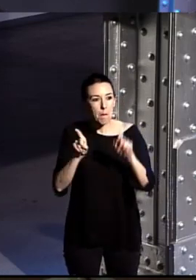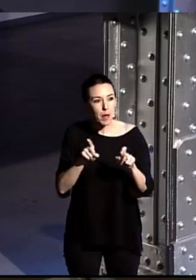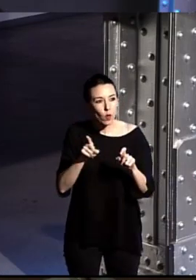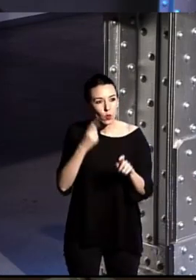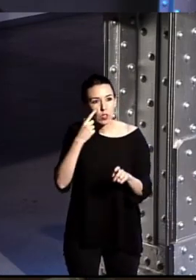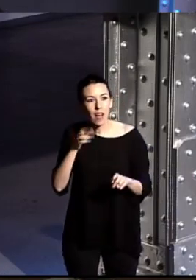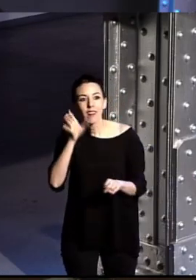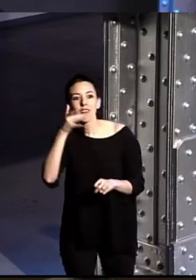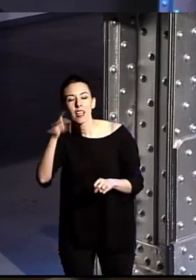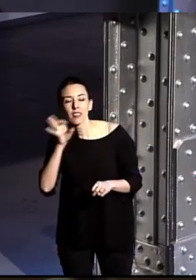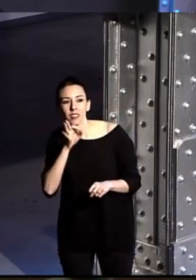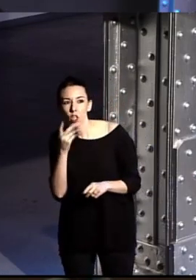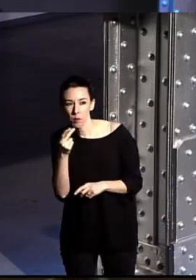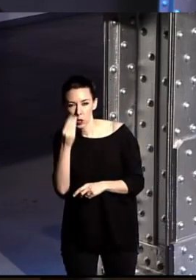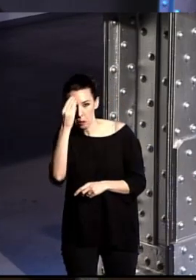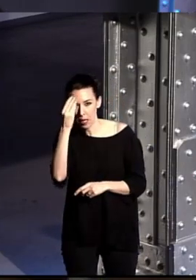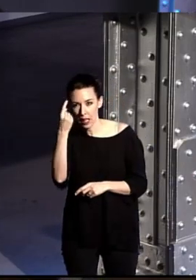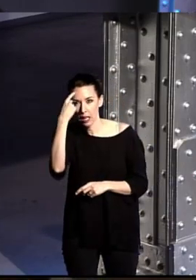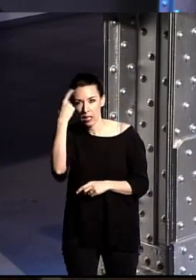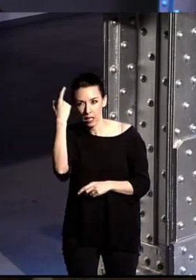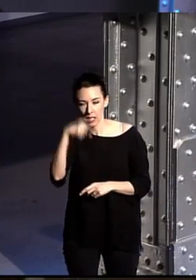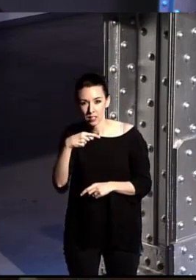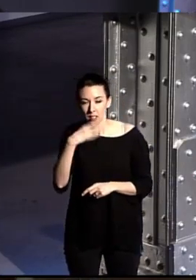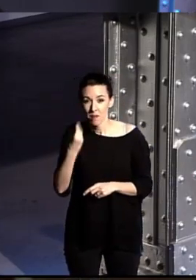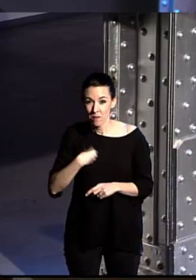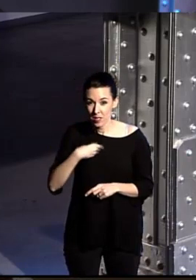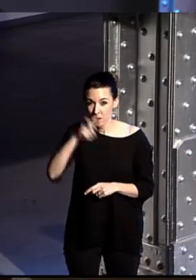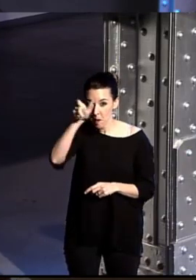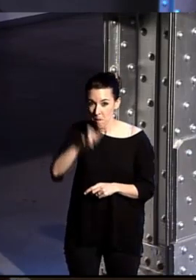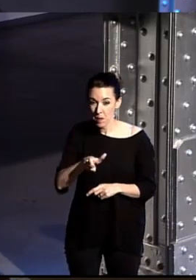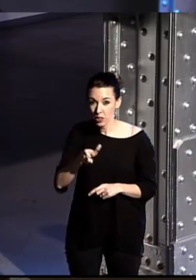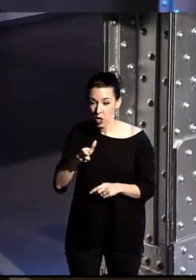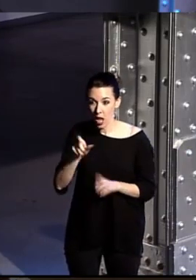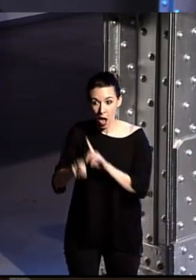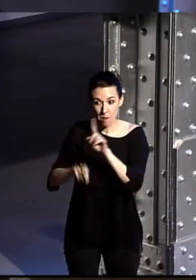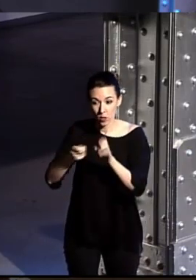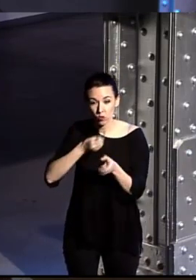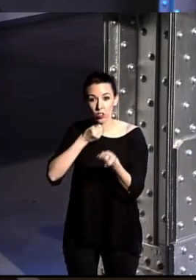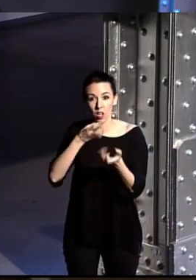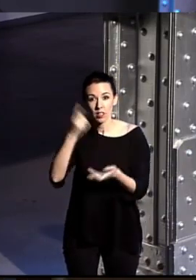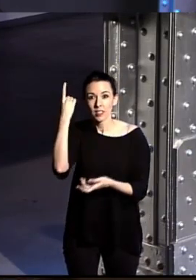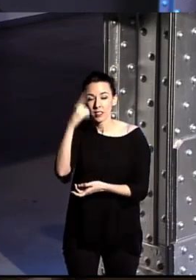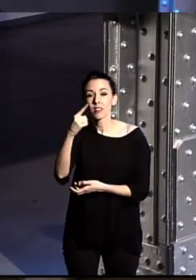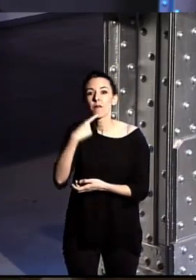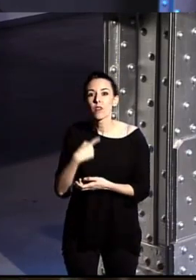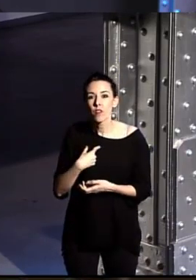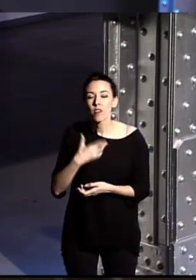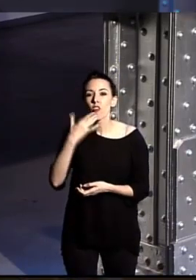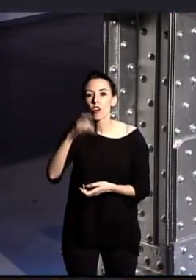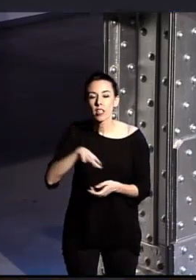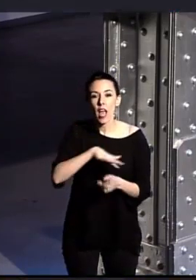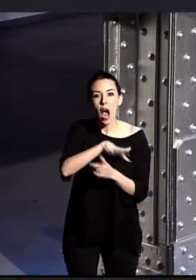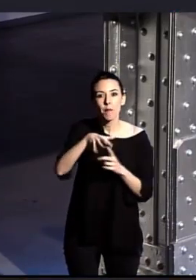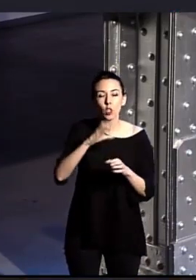Julia Berna. Y estoy segura de que esa misma persona que ha emitido la pregunta sabría decirnos quién en el ámbito